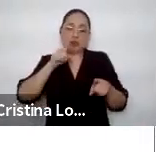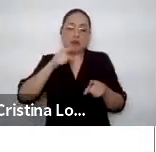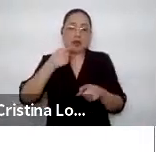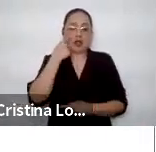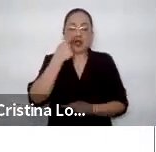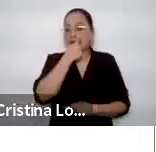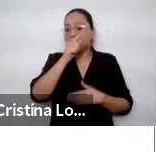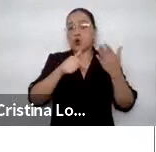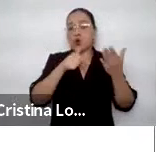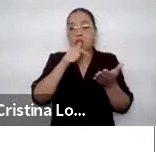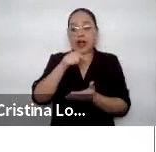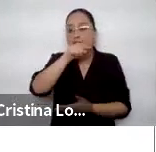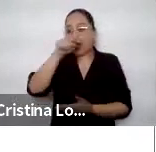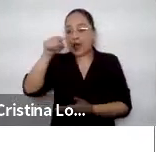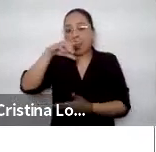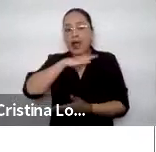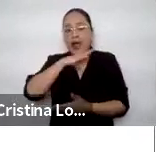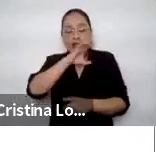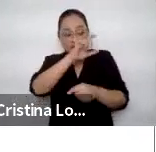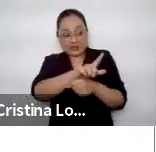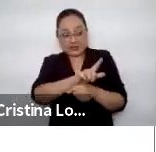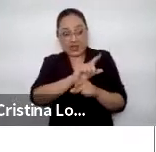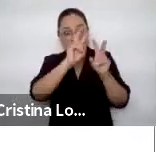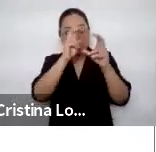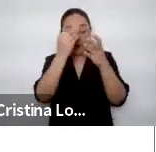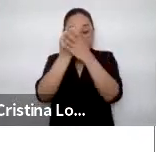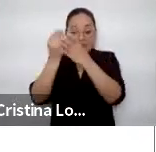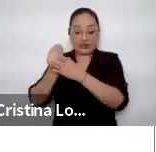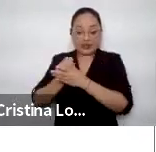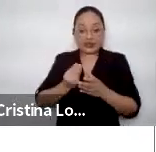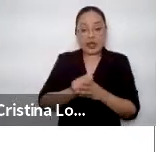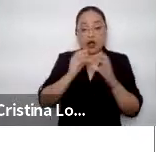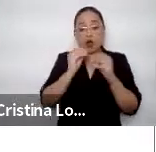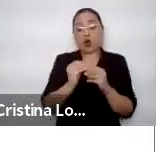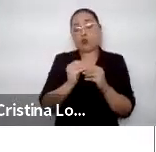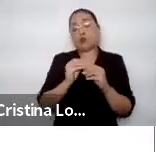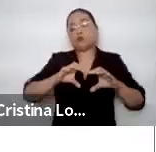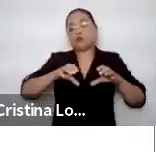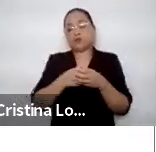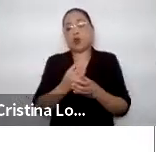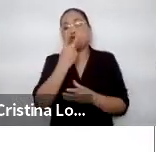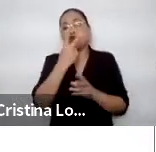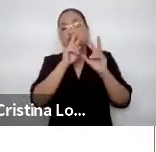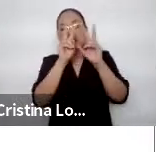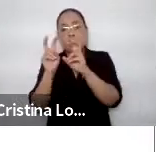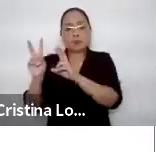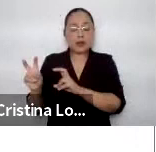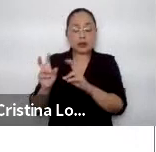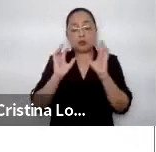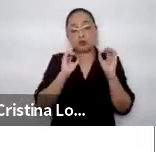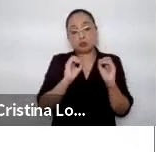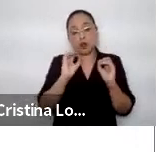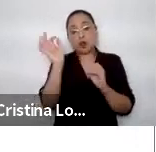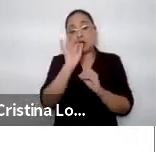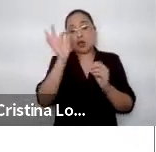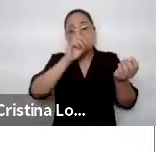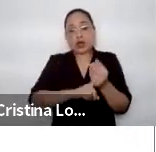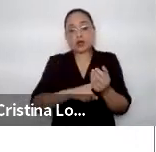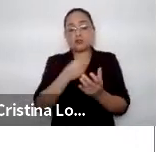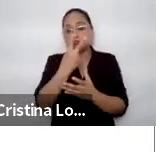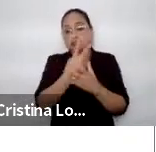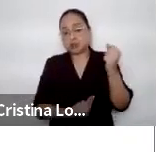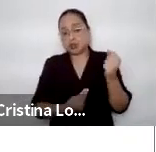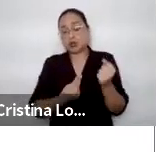ese circuito hay órganos especializados por materia o subespecializados en dos materias, pero si son